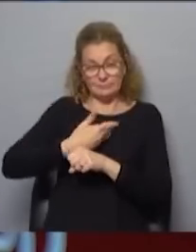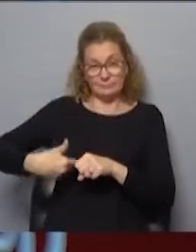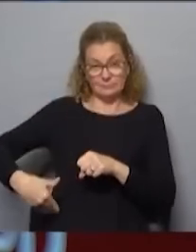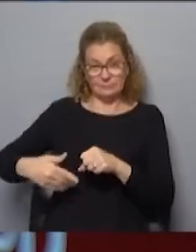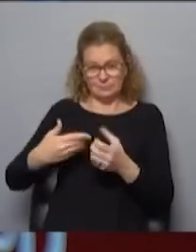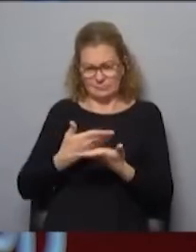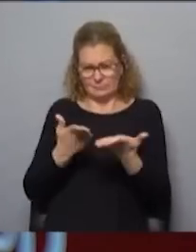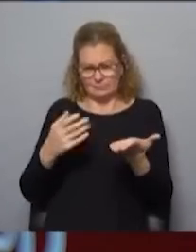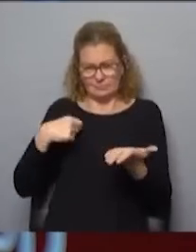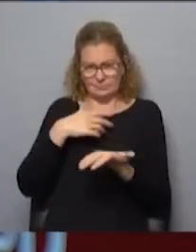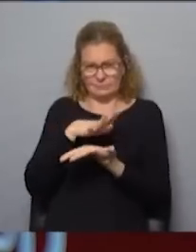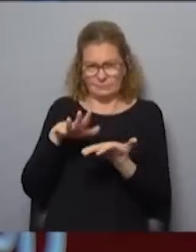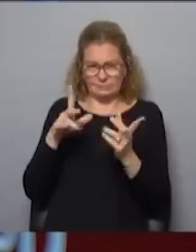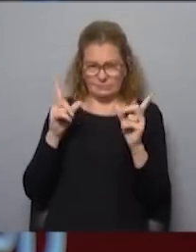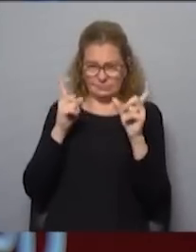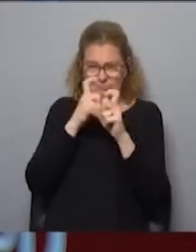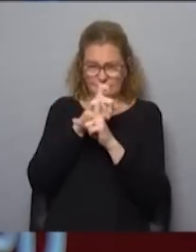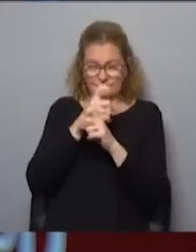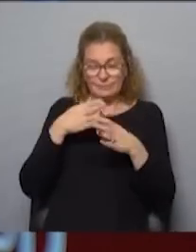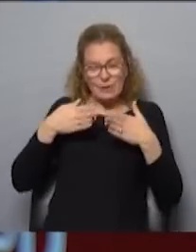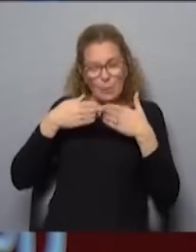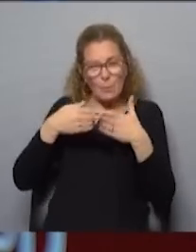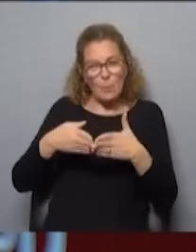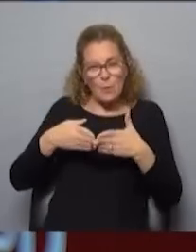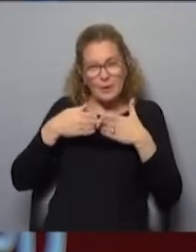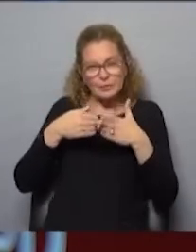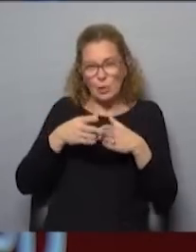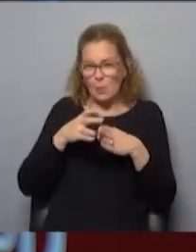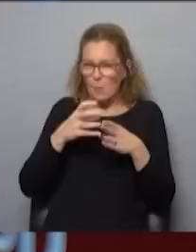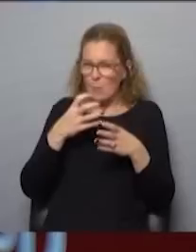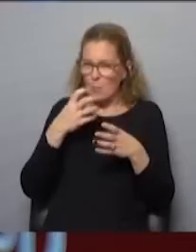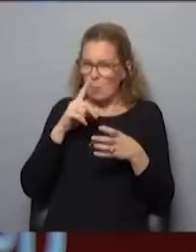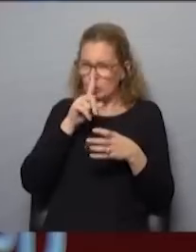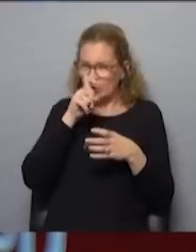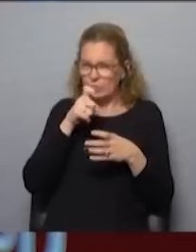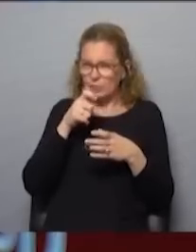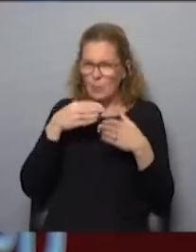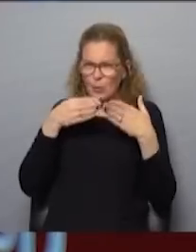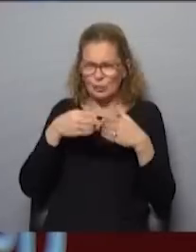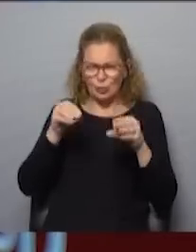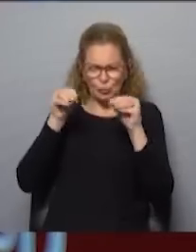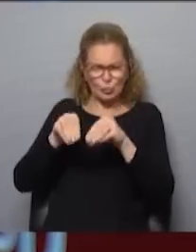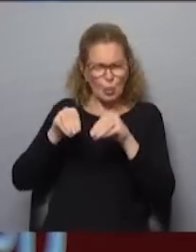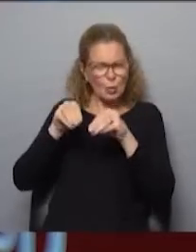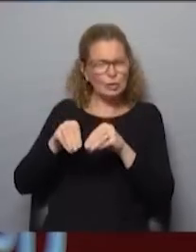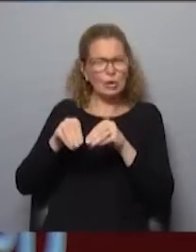con una situación crítica del puerto de montevideo caótica puerto declarado sucio